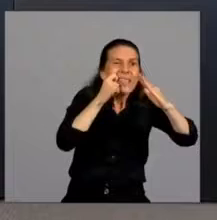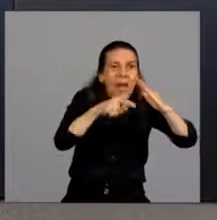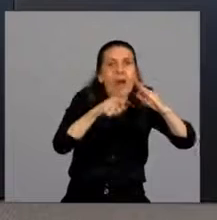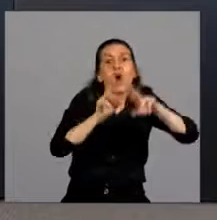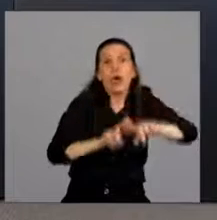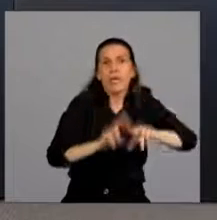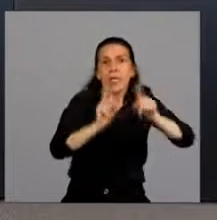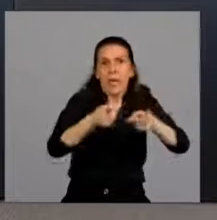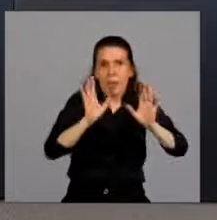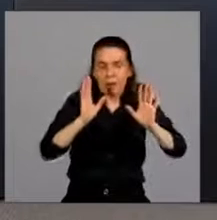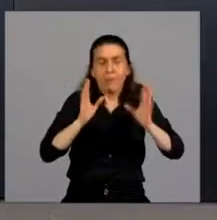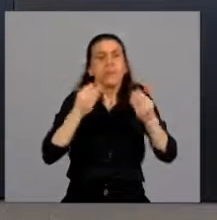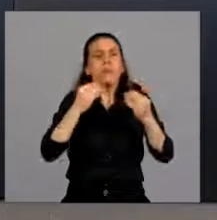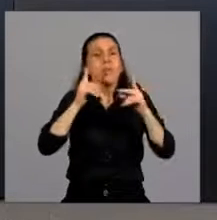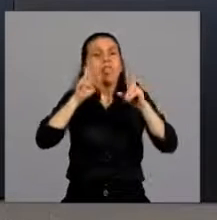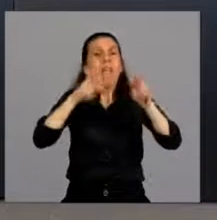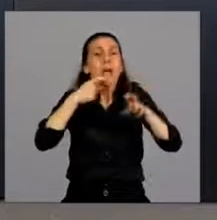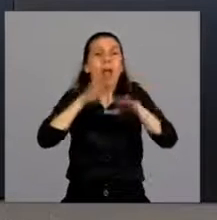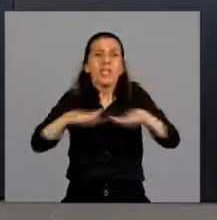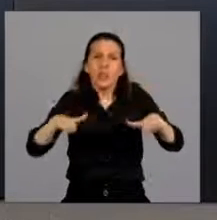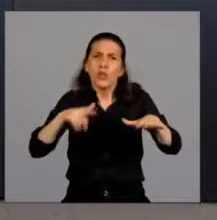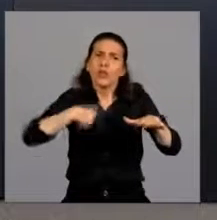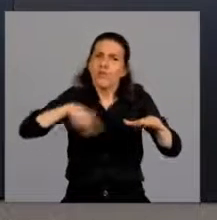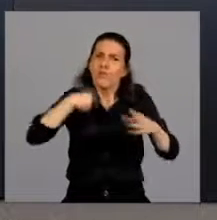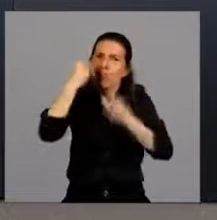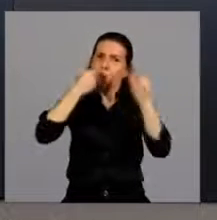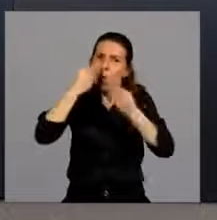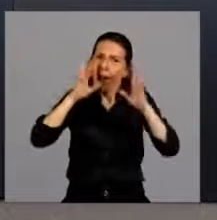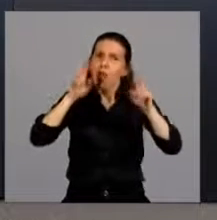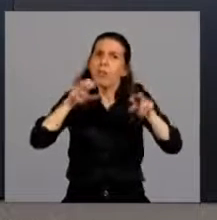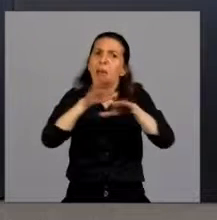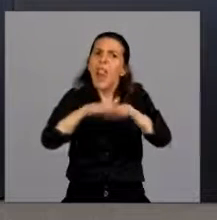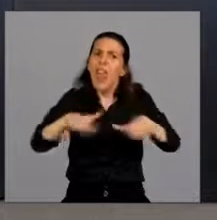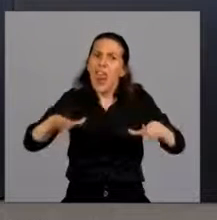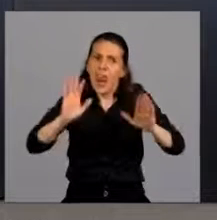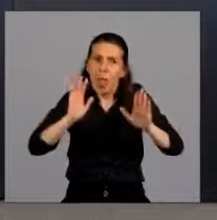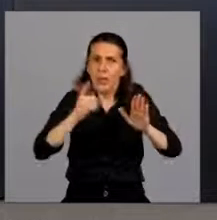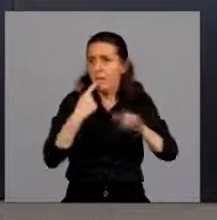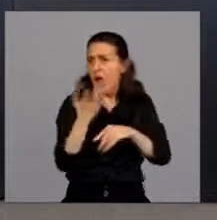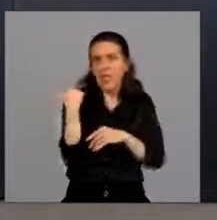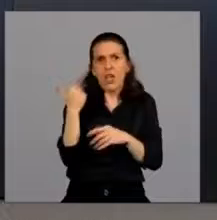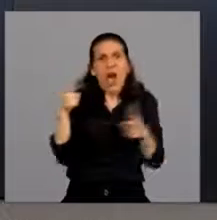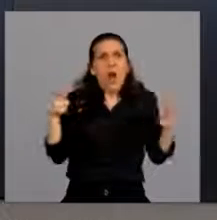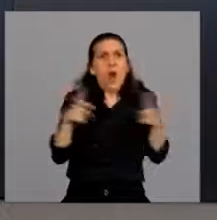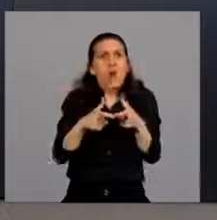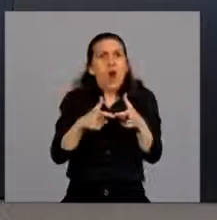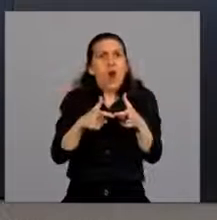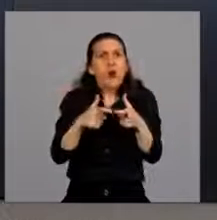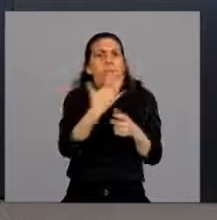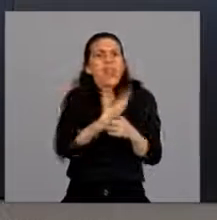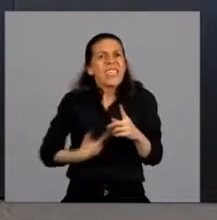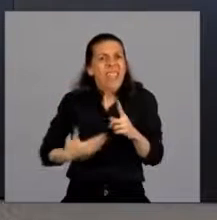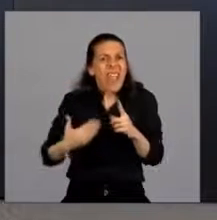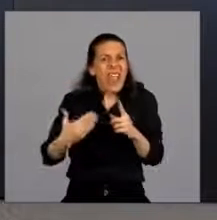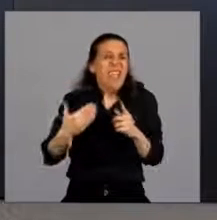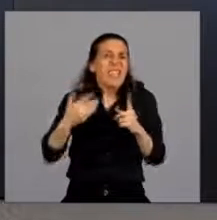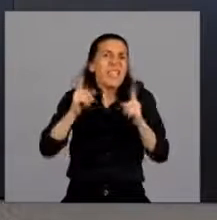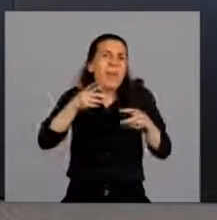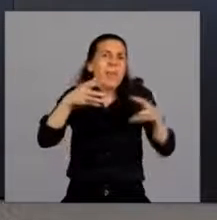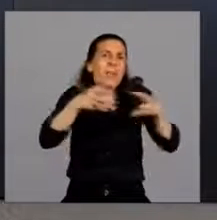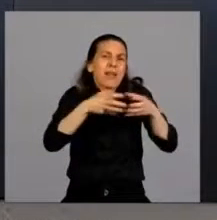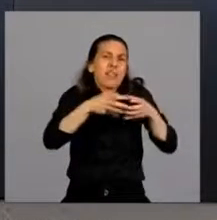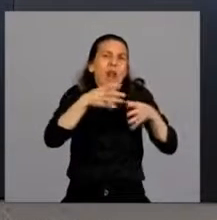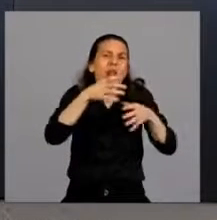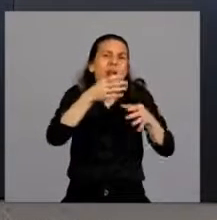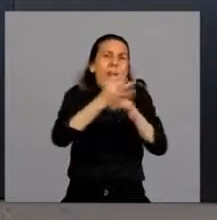En el tema de los chicos, que es algo que nos preocupa mucho, ayer tuvimos una reunión con el presidente, con un grupo de expertos, está